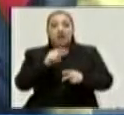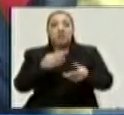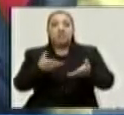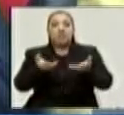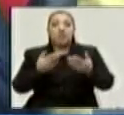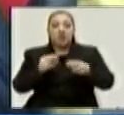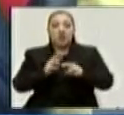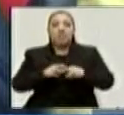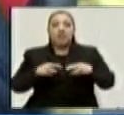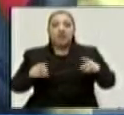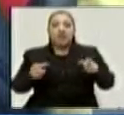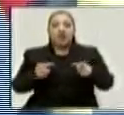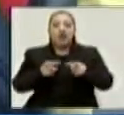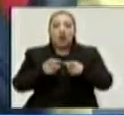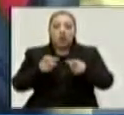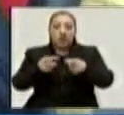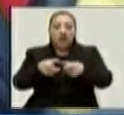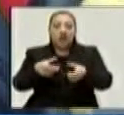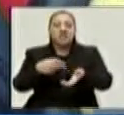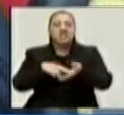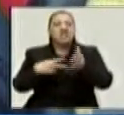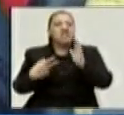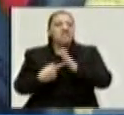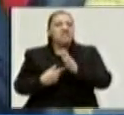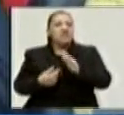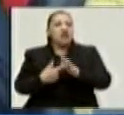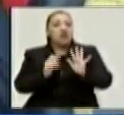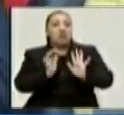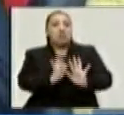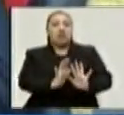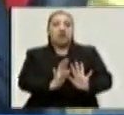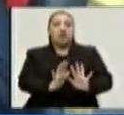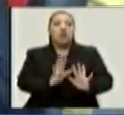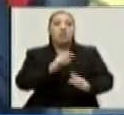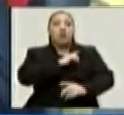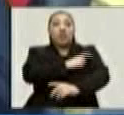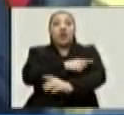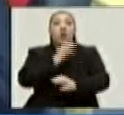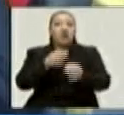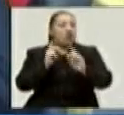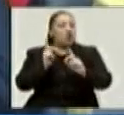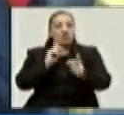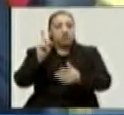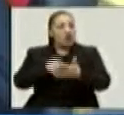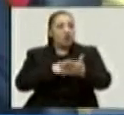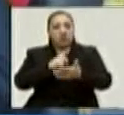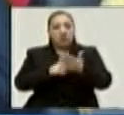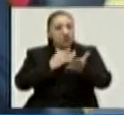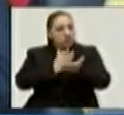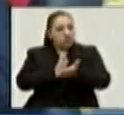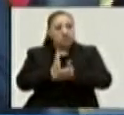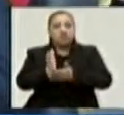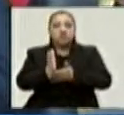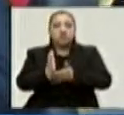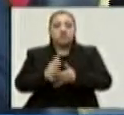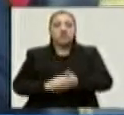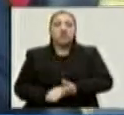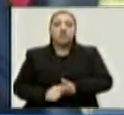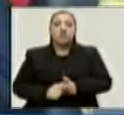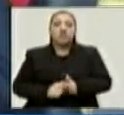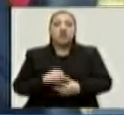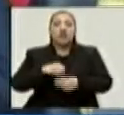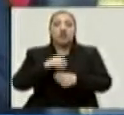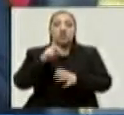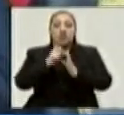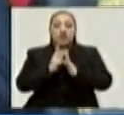cautelar y el Poder Judicial le rechaza la medida cautelar. El fiscal provincial en su dictamen ya